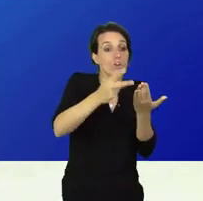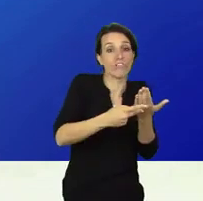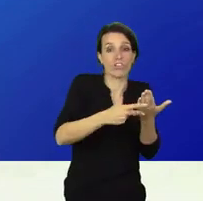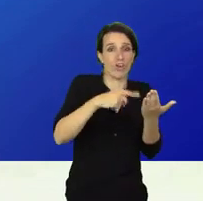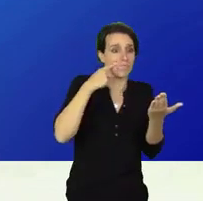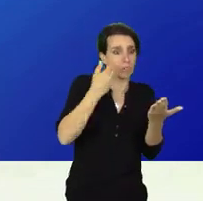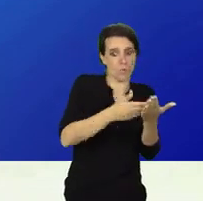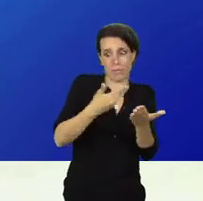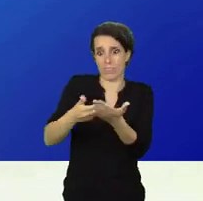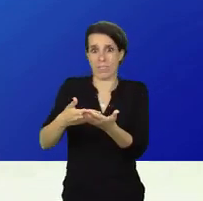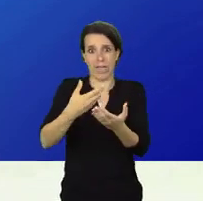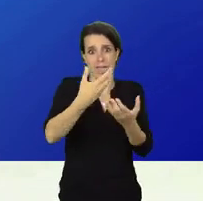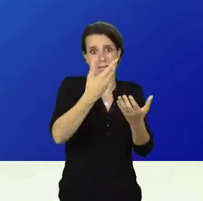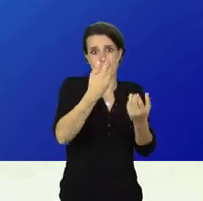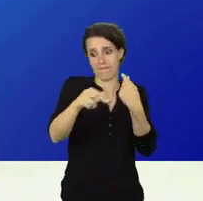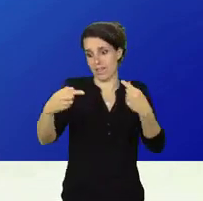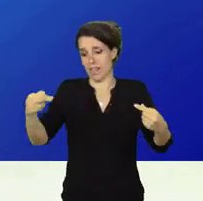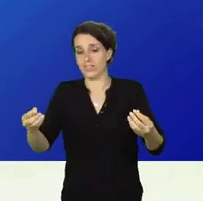separado o estas iniciativas?